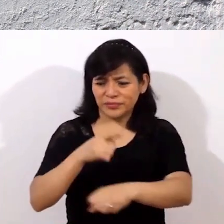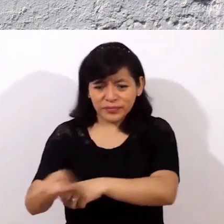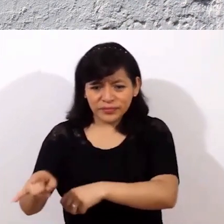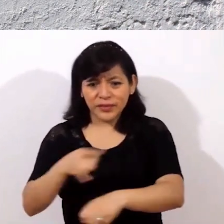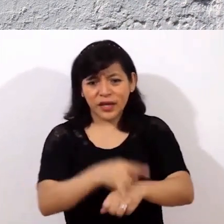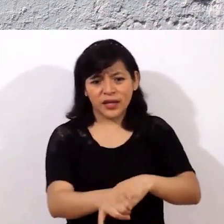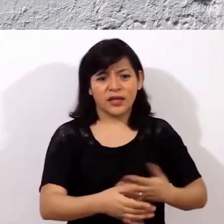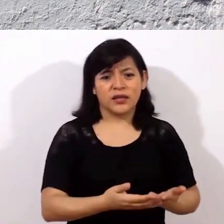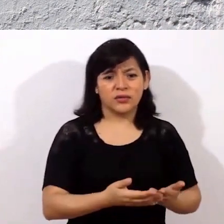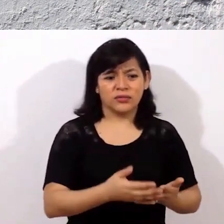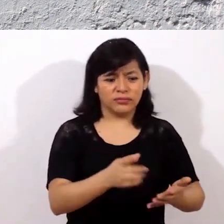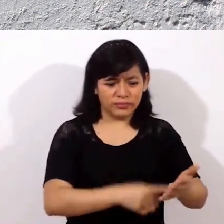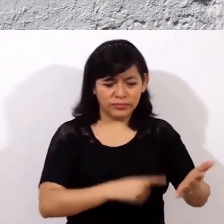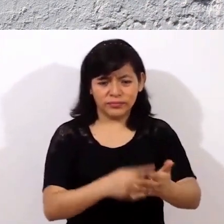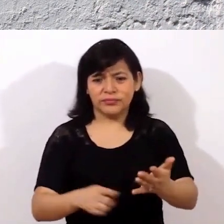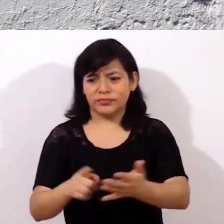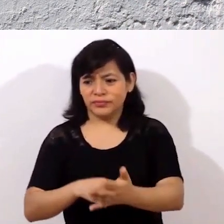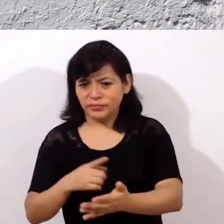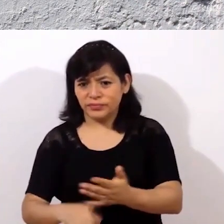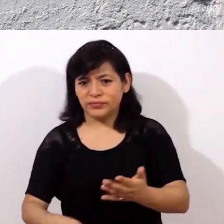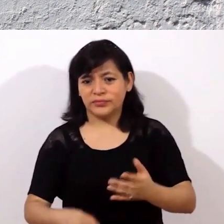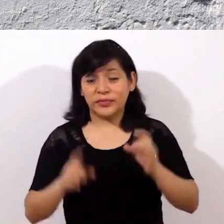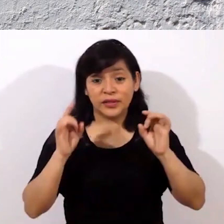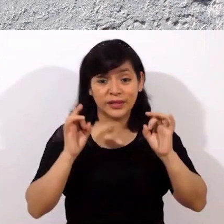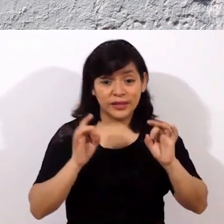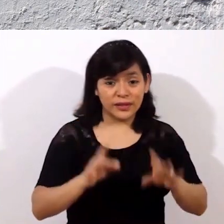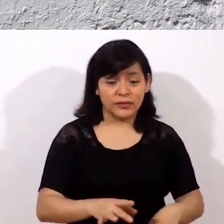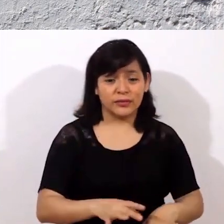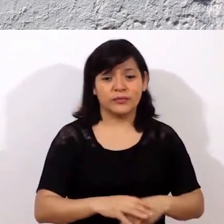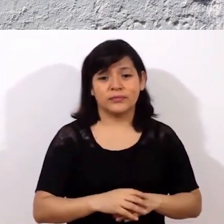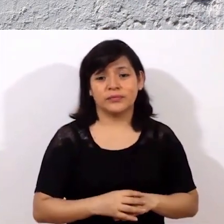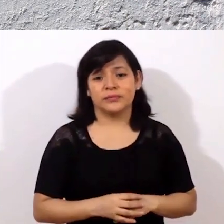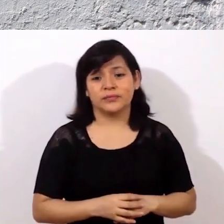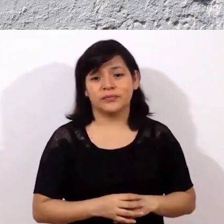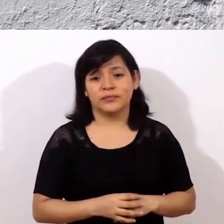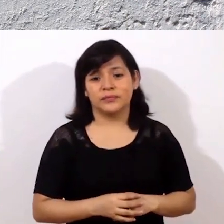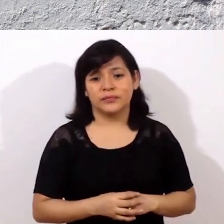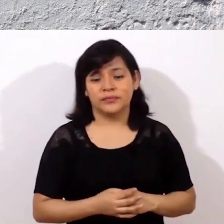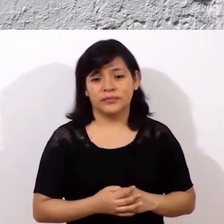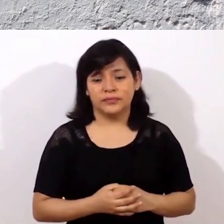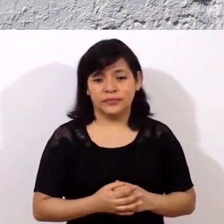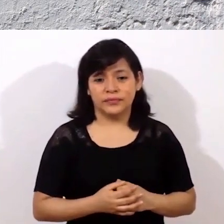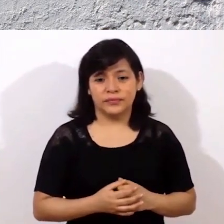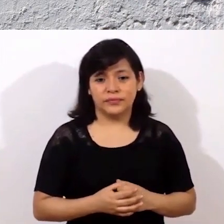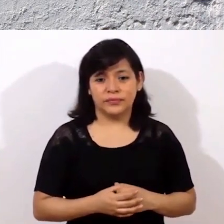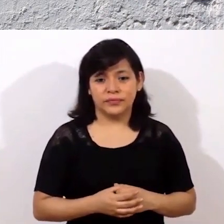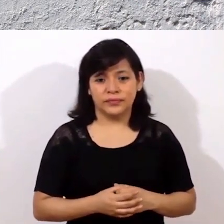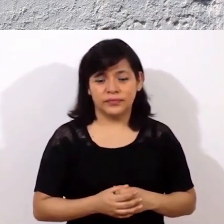tienen tal vez quien hable por ellos. Estas son situaciones en las que